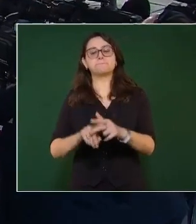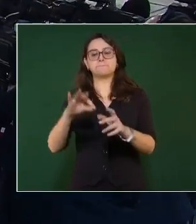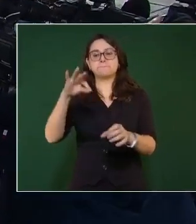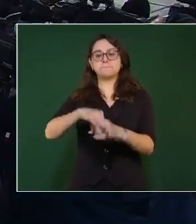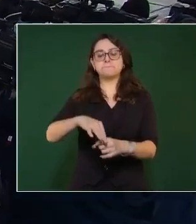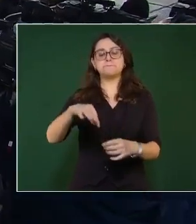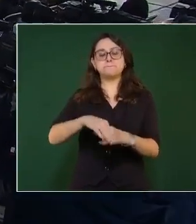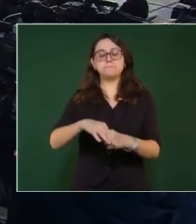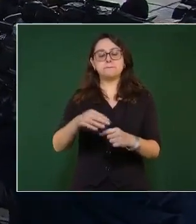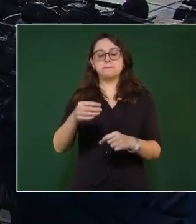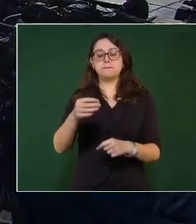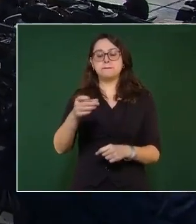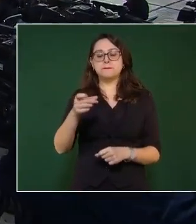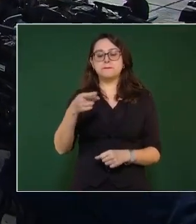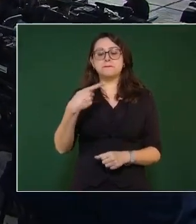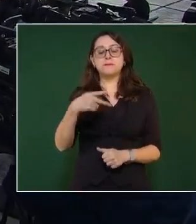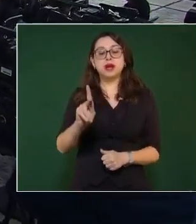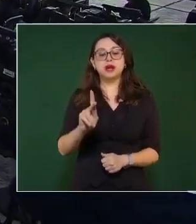el centralismo,